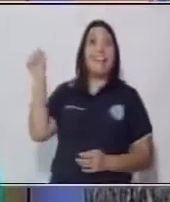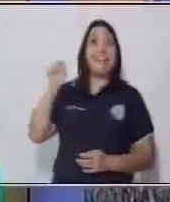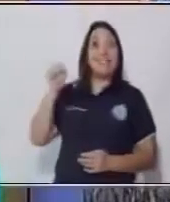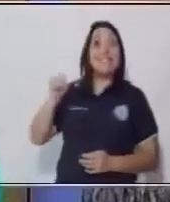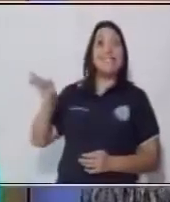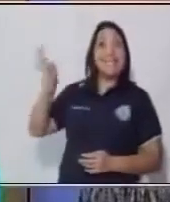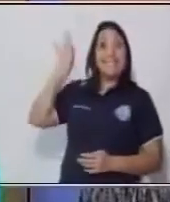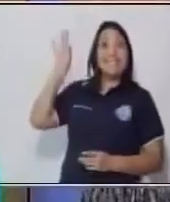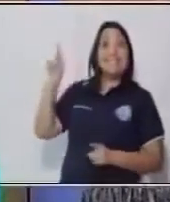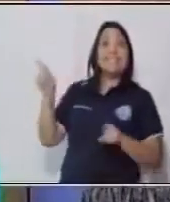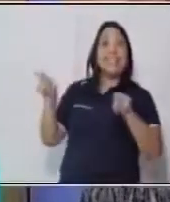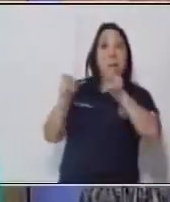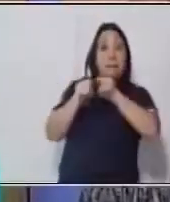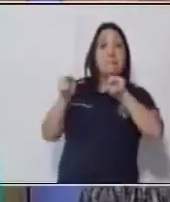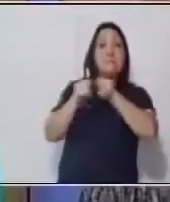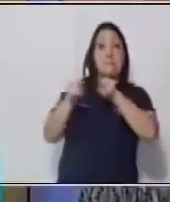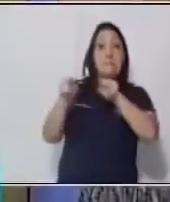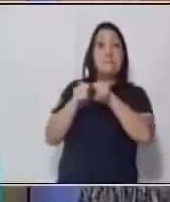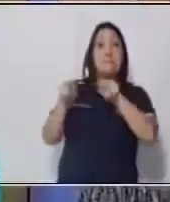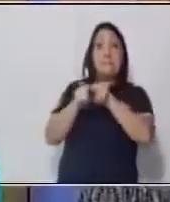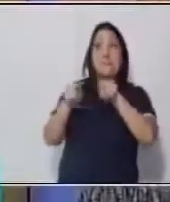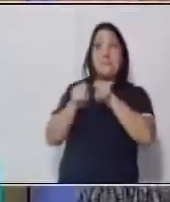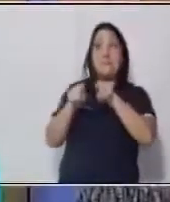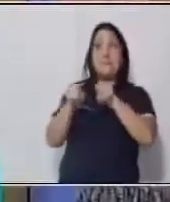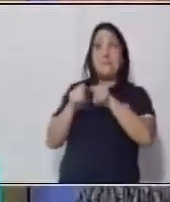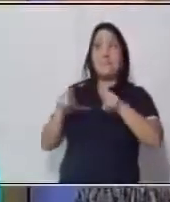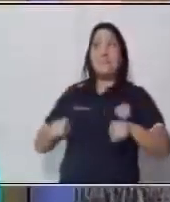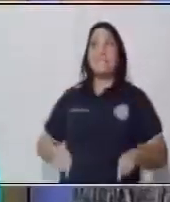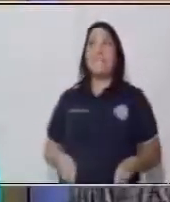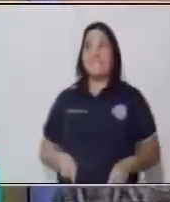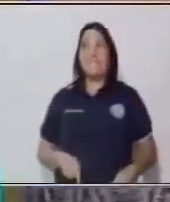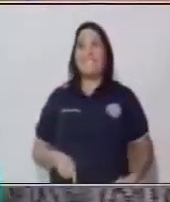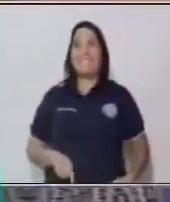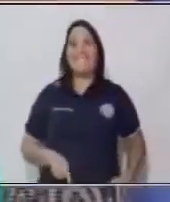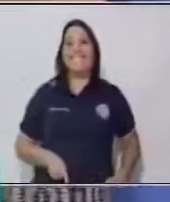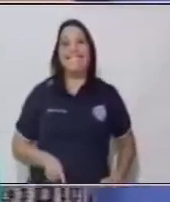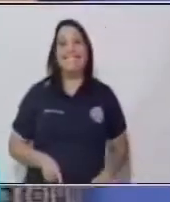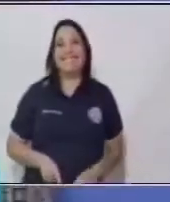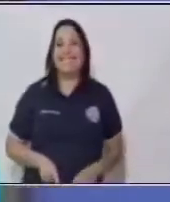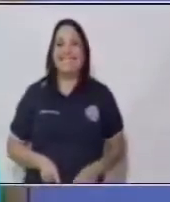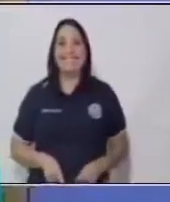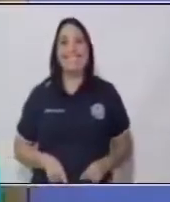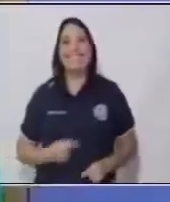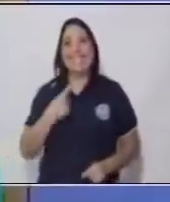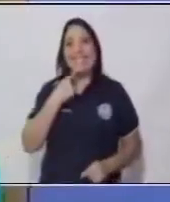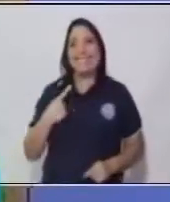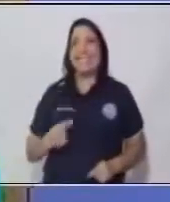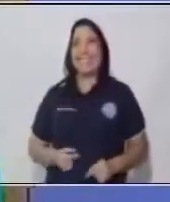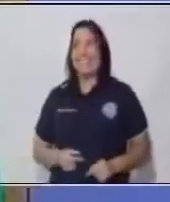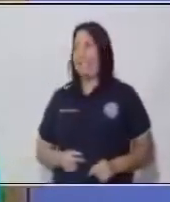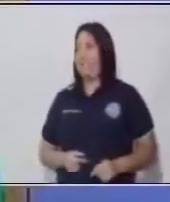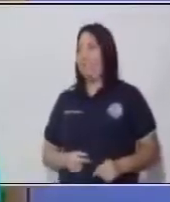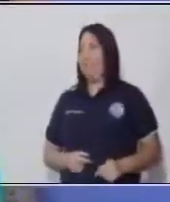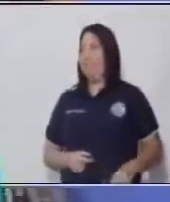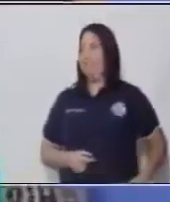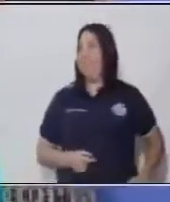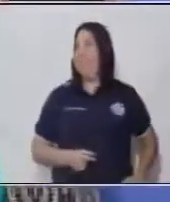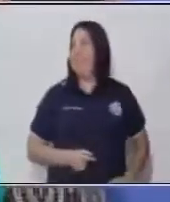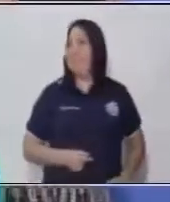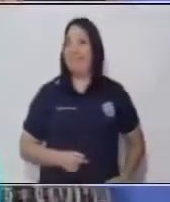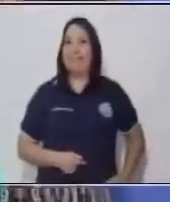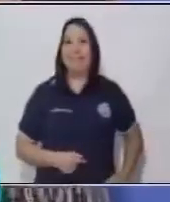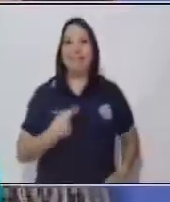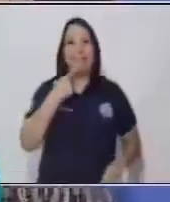Encontramos la pareja. Entonces, si se dan cuenta, así es como nosotros vamos a trabajar